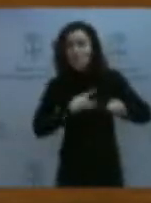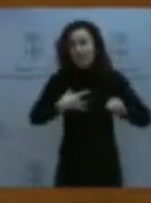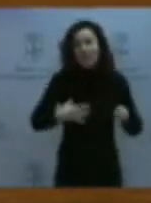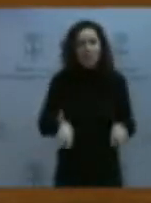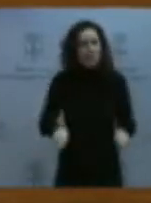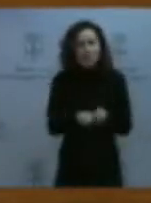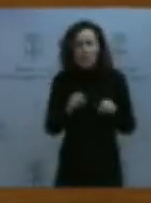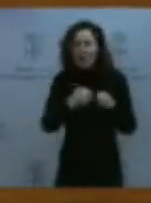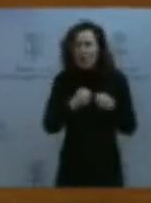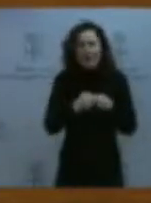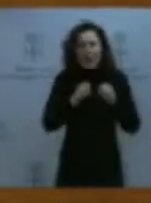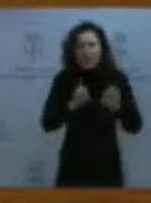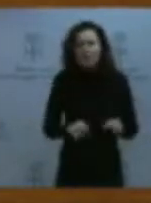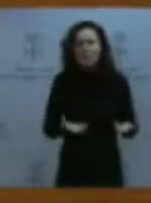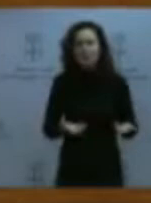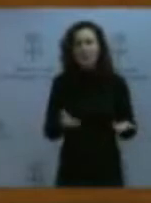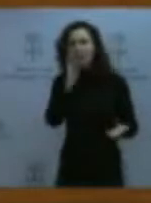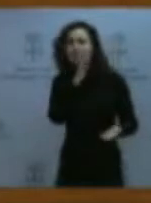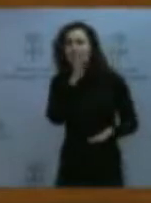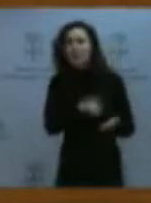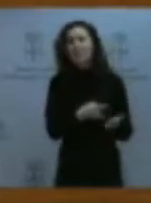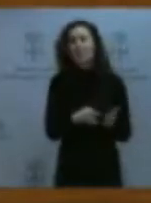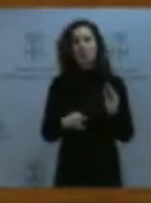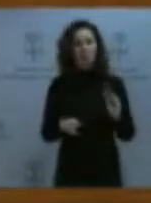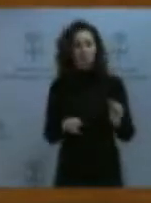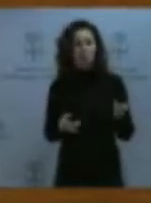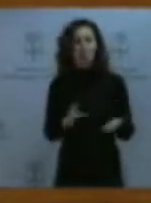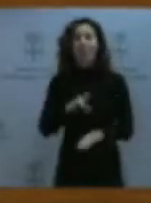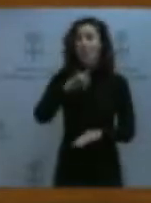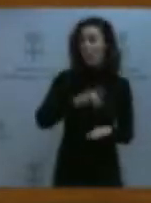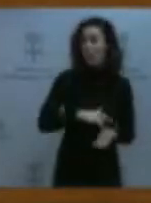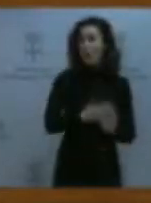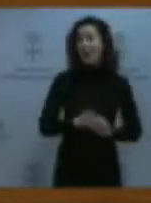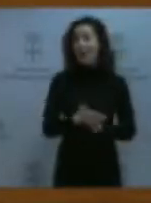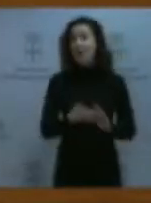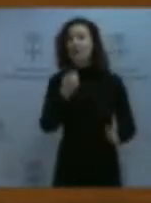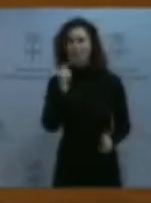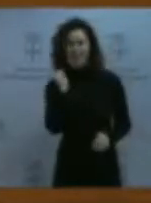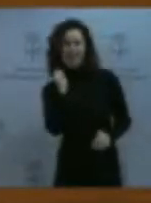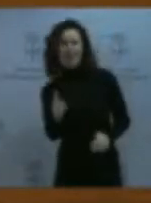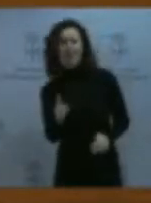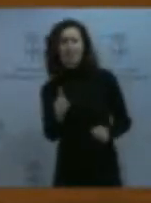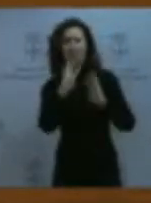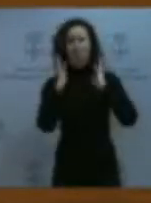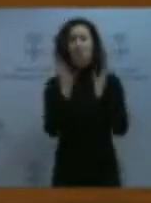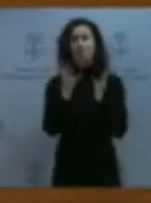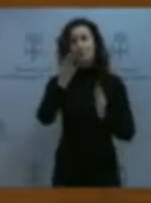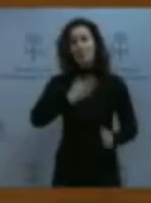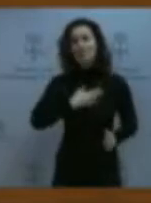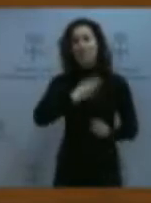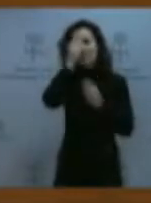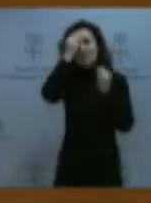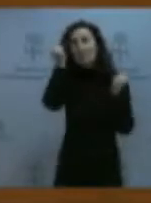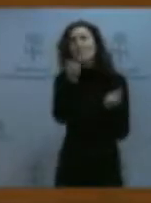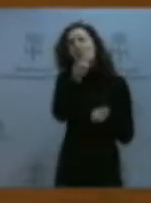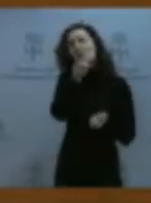el que cuando dicen que cuenta con el visto bueno del Consejo de Patrimonio se les olvida comentar que este proyecto fue puesto a disposición de